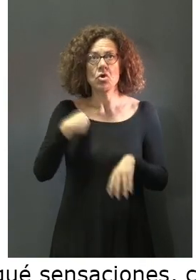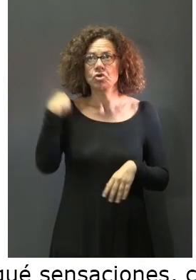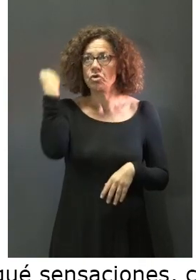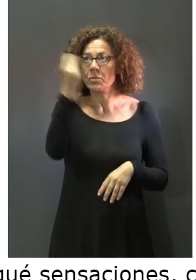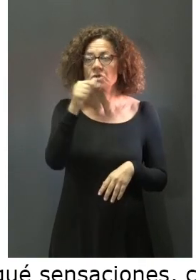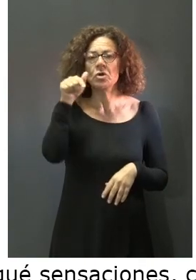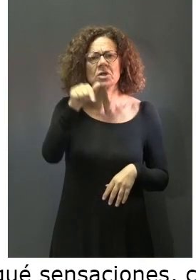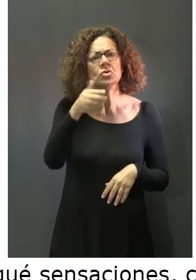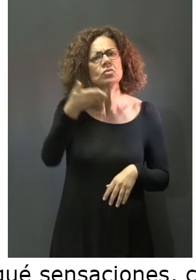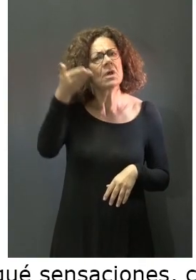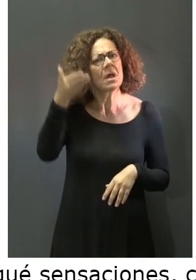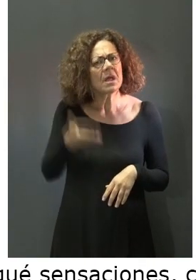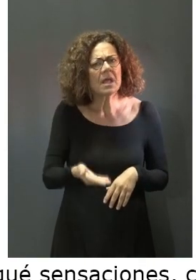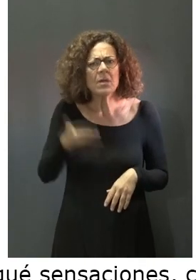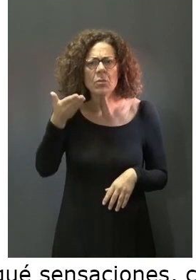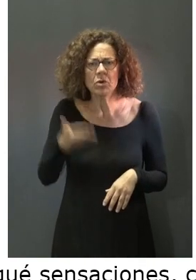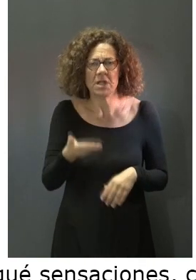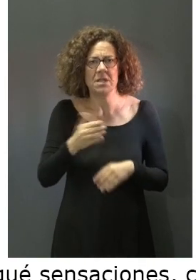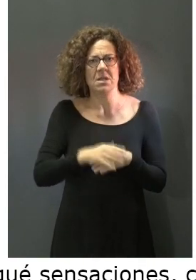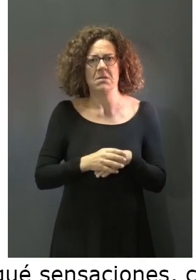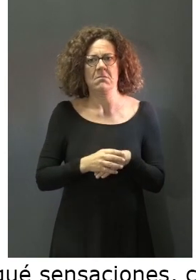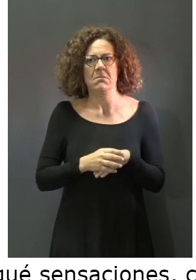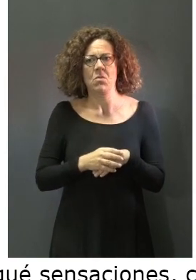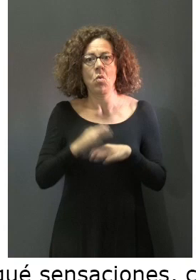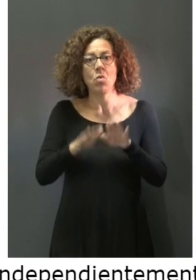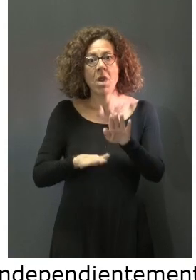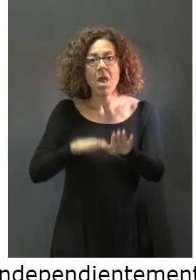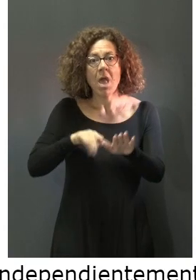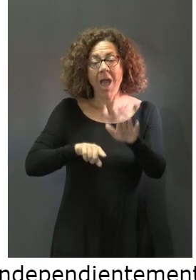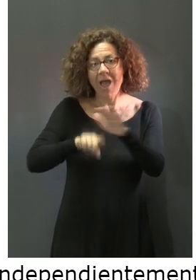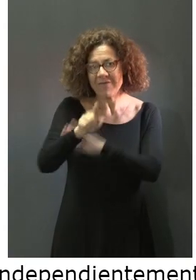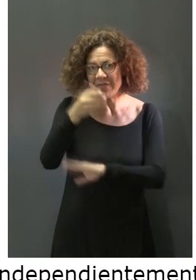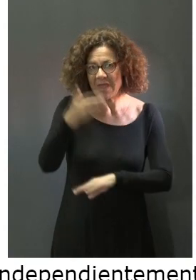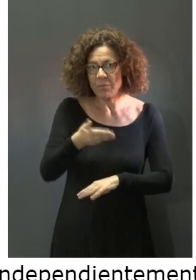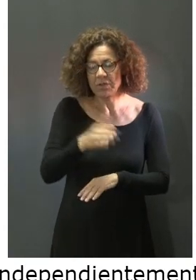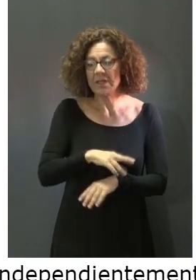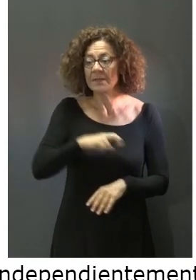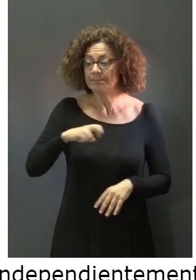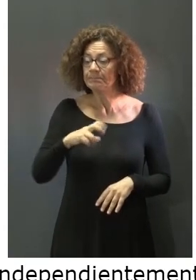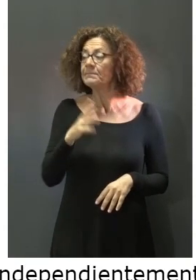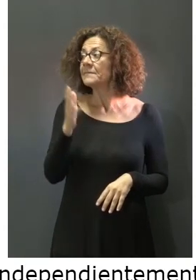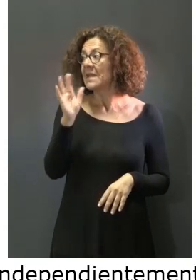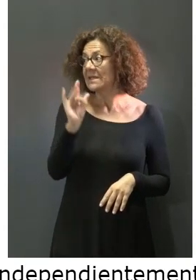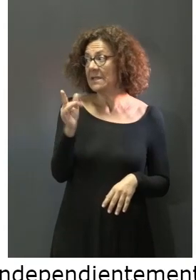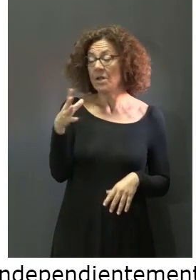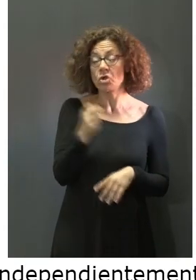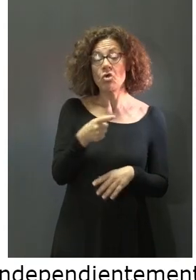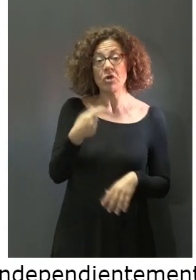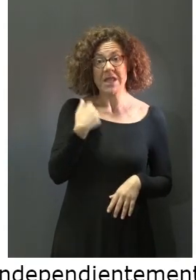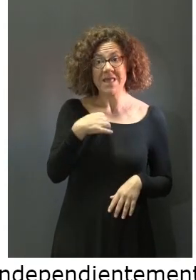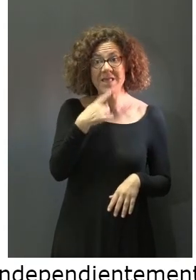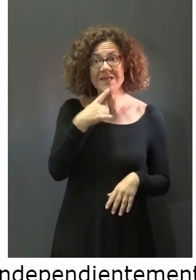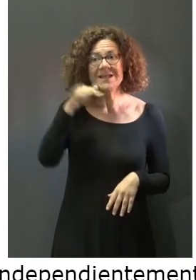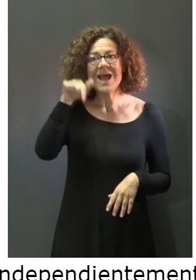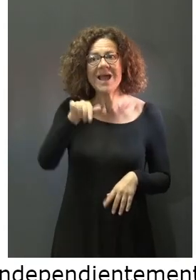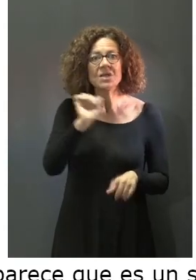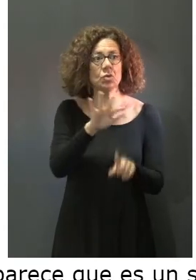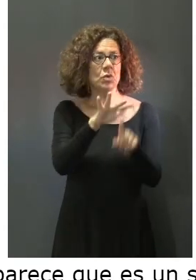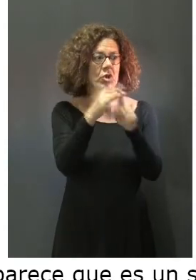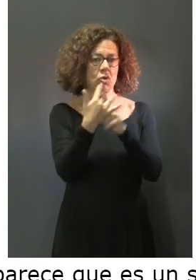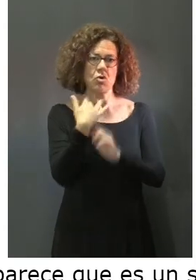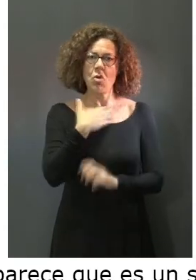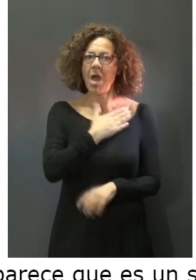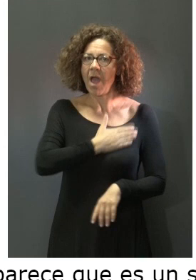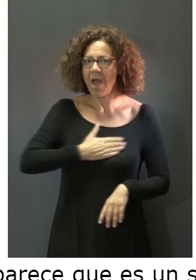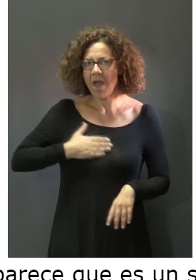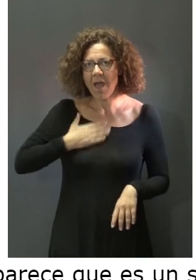salto cualitativo hacia adelante muy interesante, ¿no? Sí, en todo esto que decís, yo creo que aquí estamos en un entorno